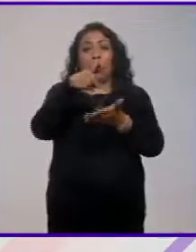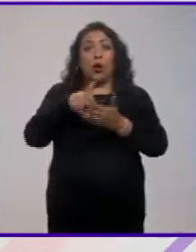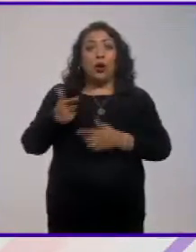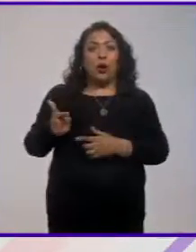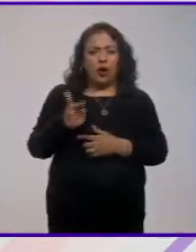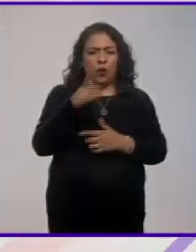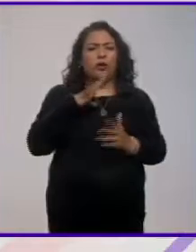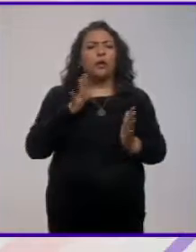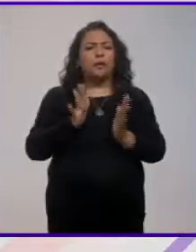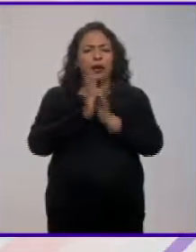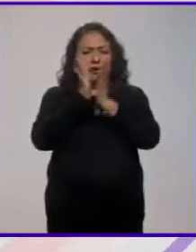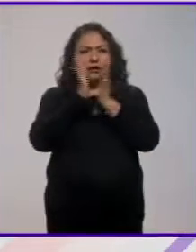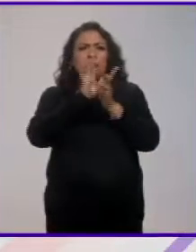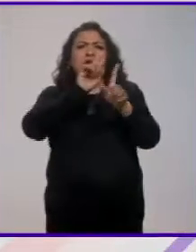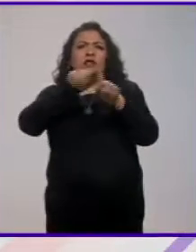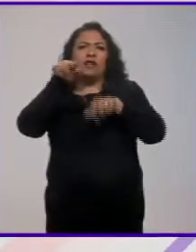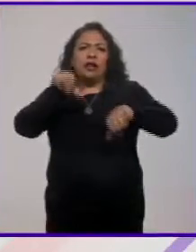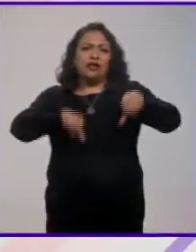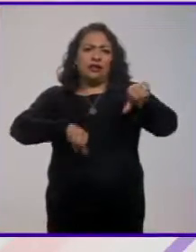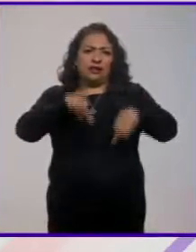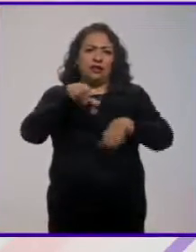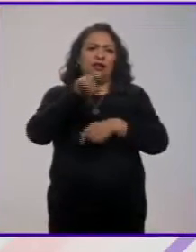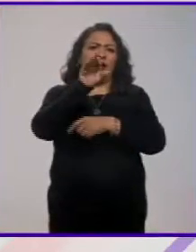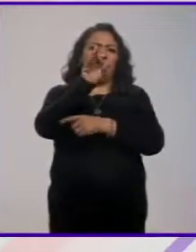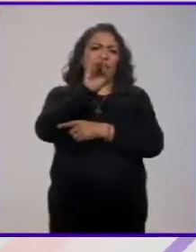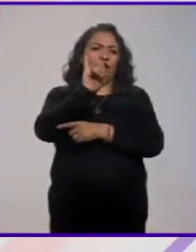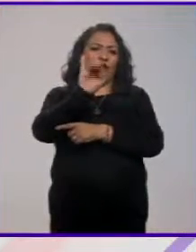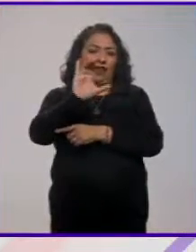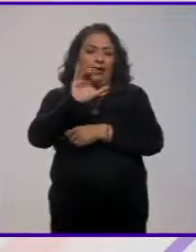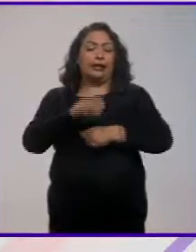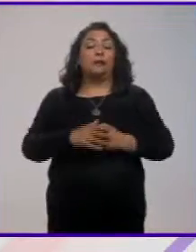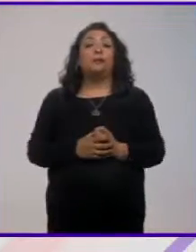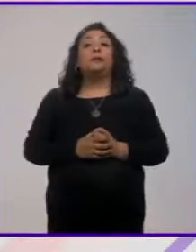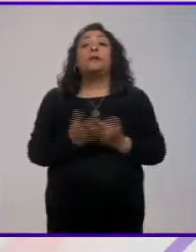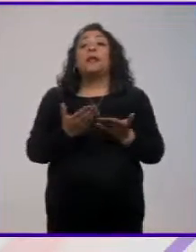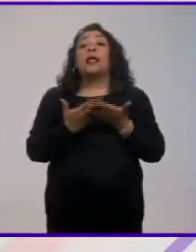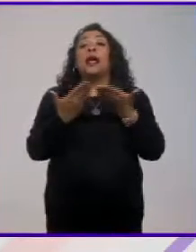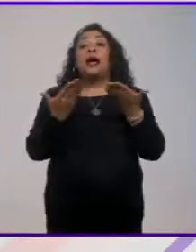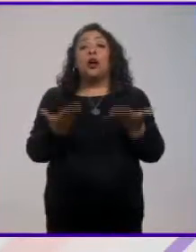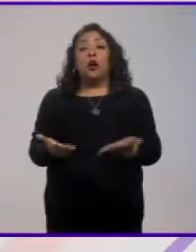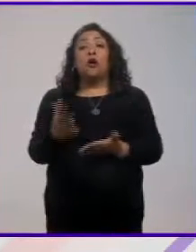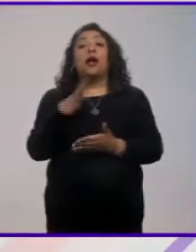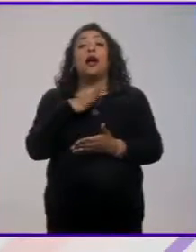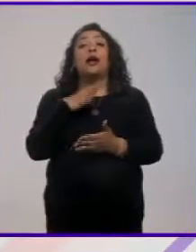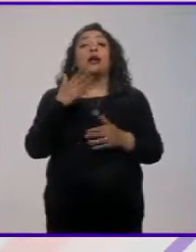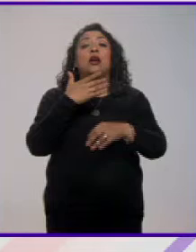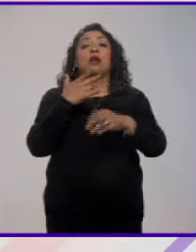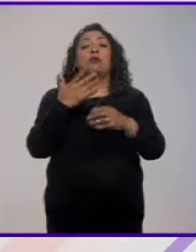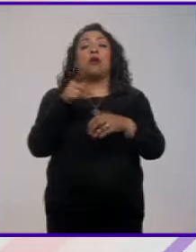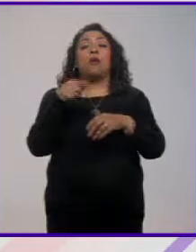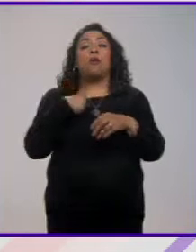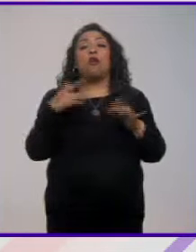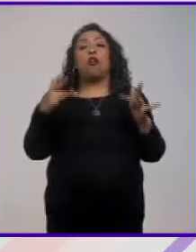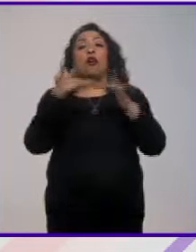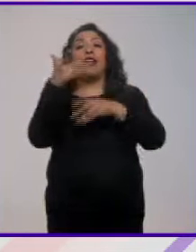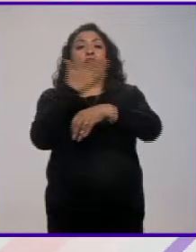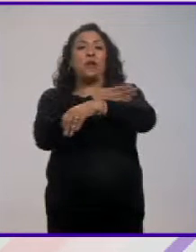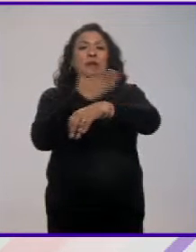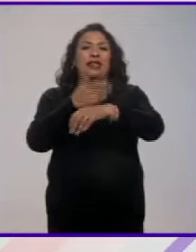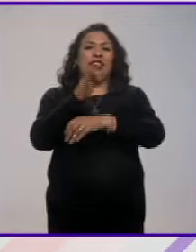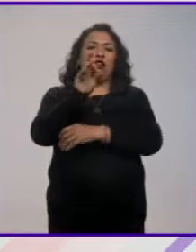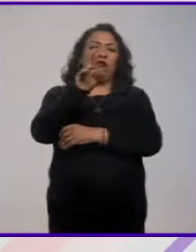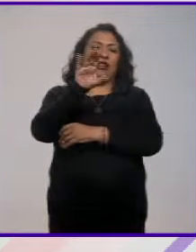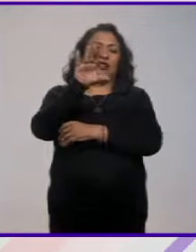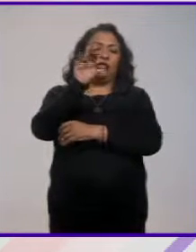Guanajuato, participaron de las actividades del Festival Internacional Cervantino. Ahora vamos con nuestro compañero, quien es Francisco